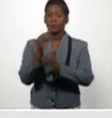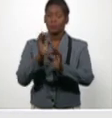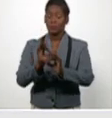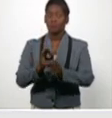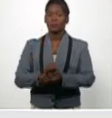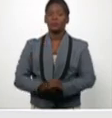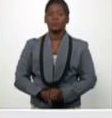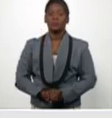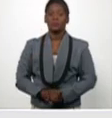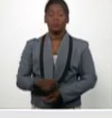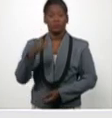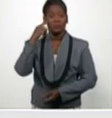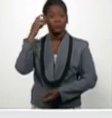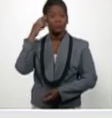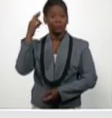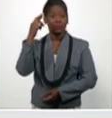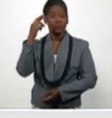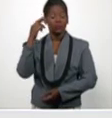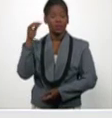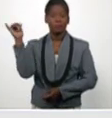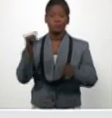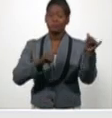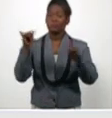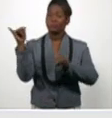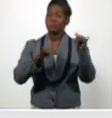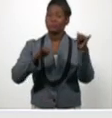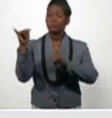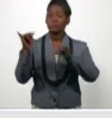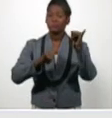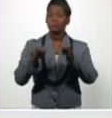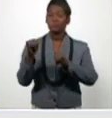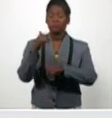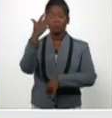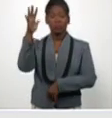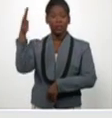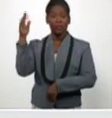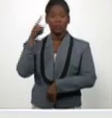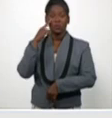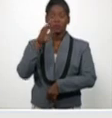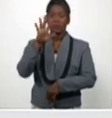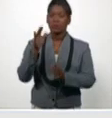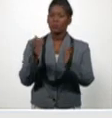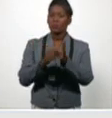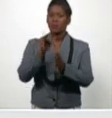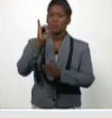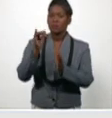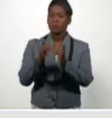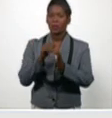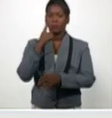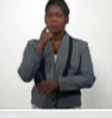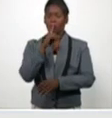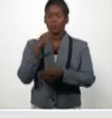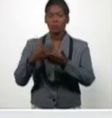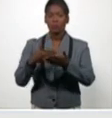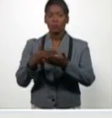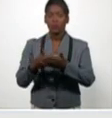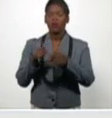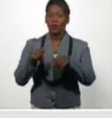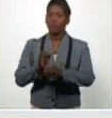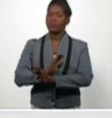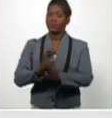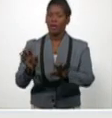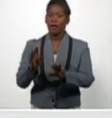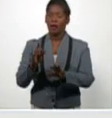tuvimos una etapa en que llegaban los viajeros y eran miles diariamente, 5.000, 6.000, todo eso era un PCR. Y actualmente,